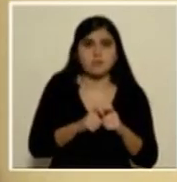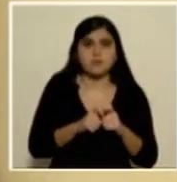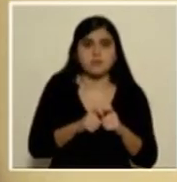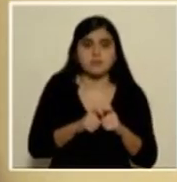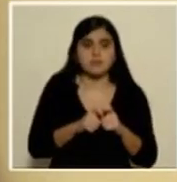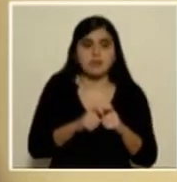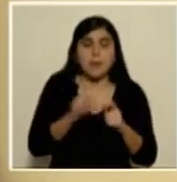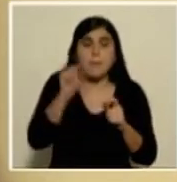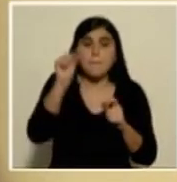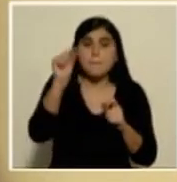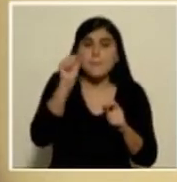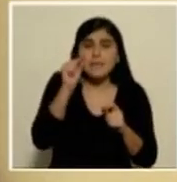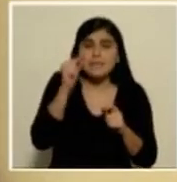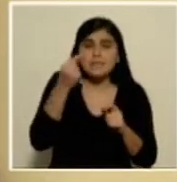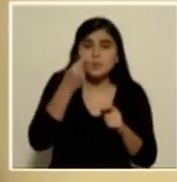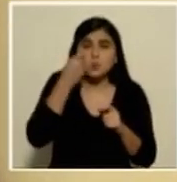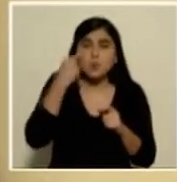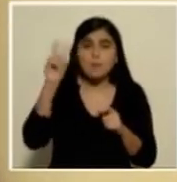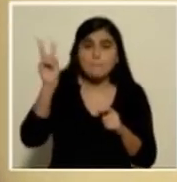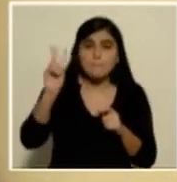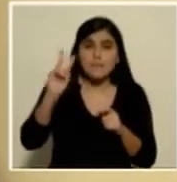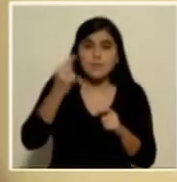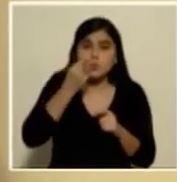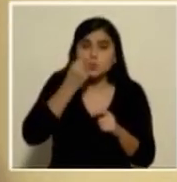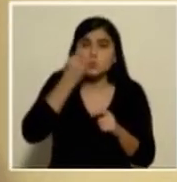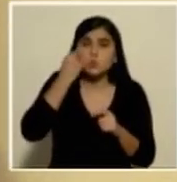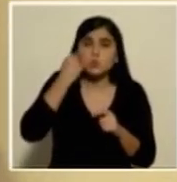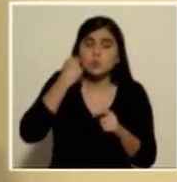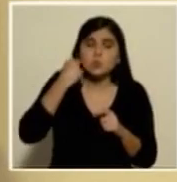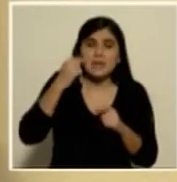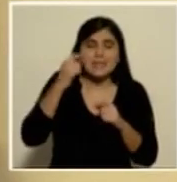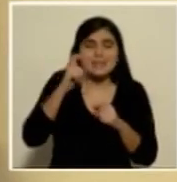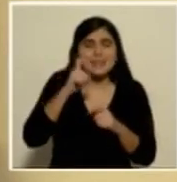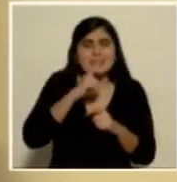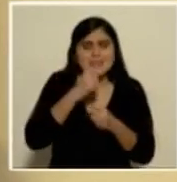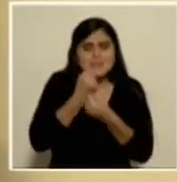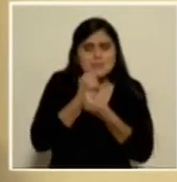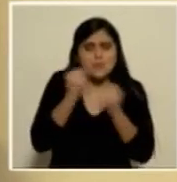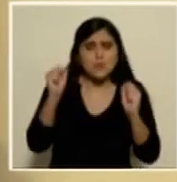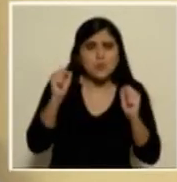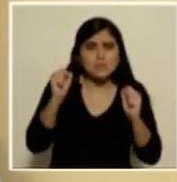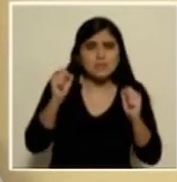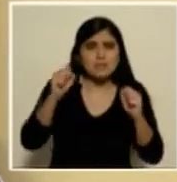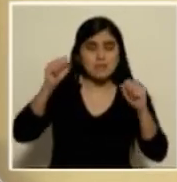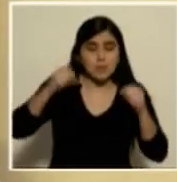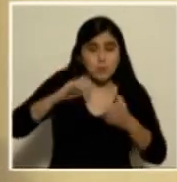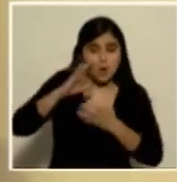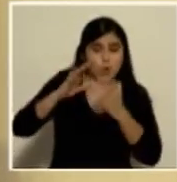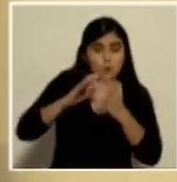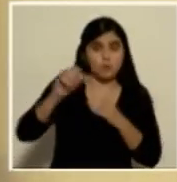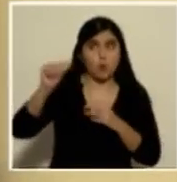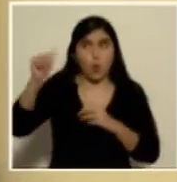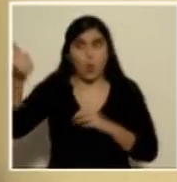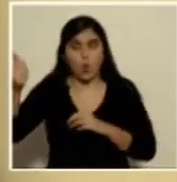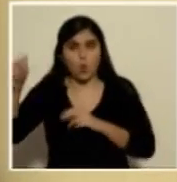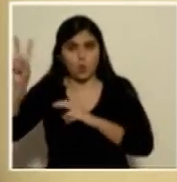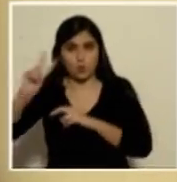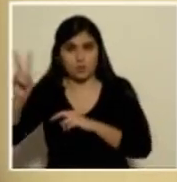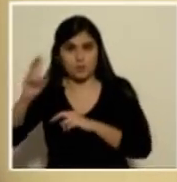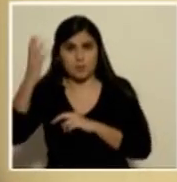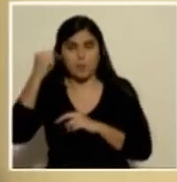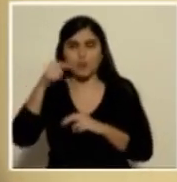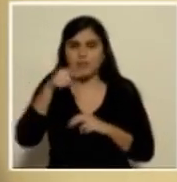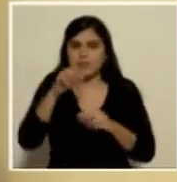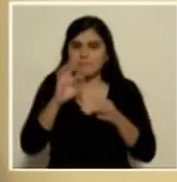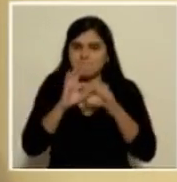esos pedacitos del virus es muy difícil, prácticamente imposible, que se puedan confundir con otro virus, porque son pedazos muy